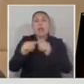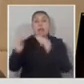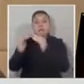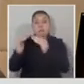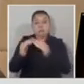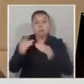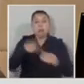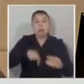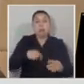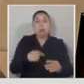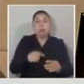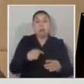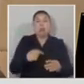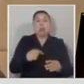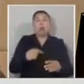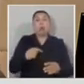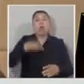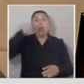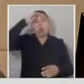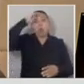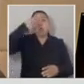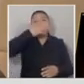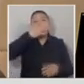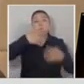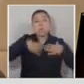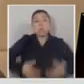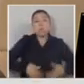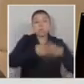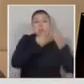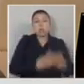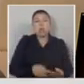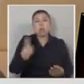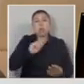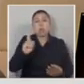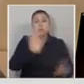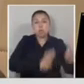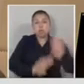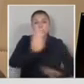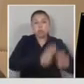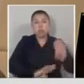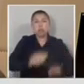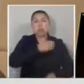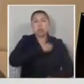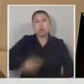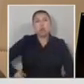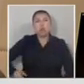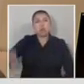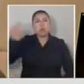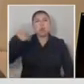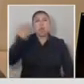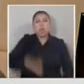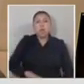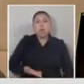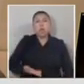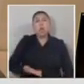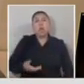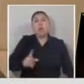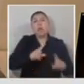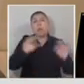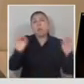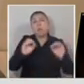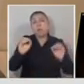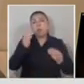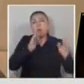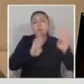gendarmes están desprotegidos. Cuando ayer el gobierno no se preocupaba y hoy día se preocupa menos de las instituciones